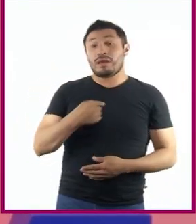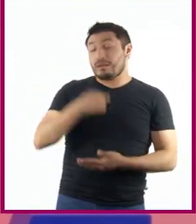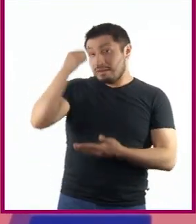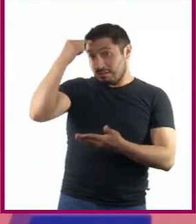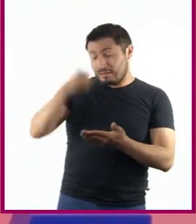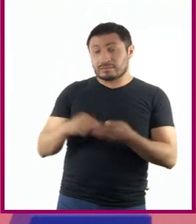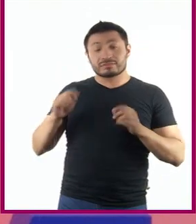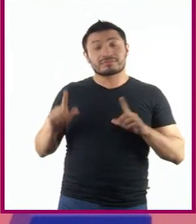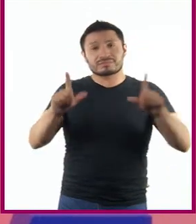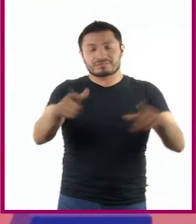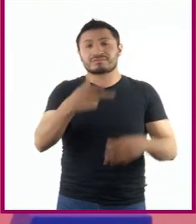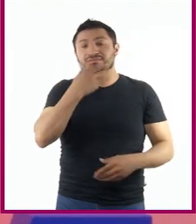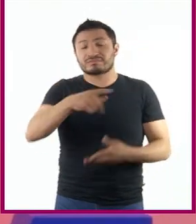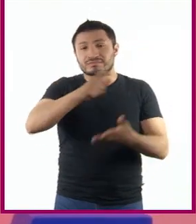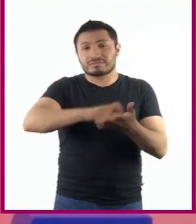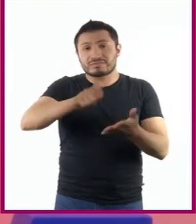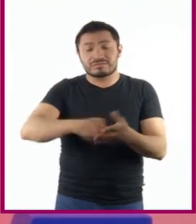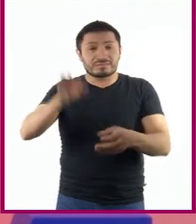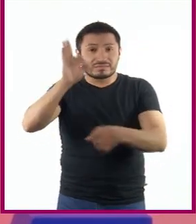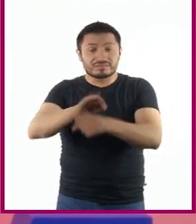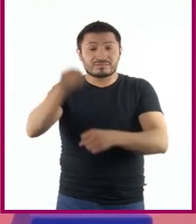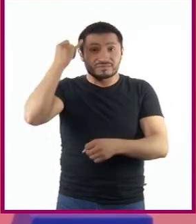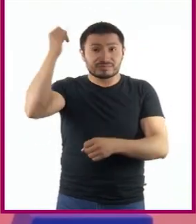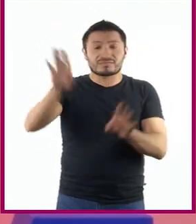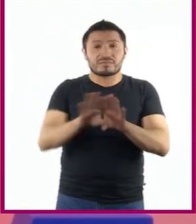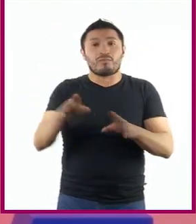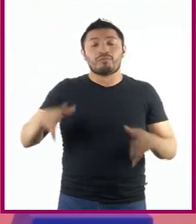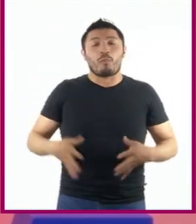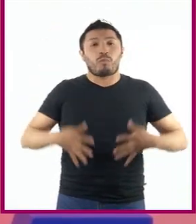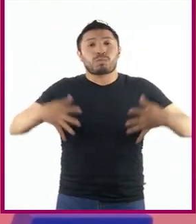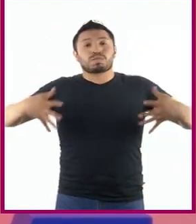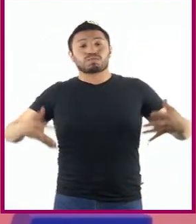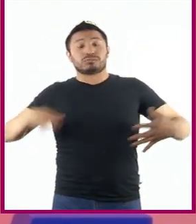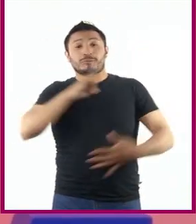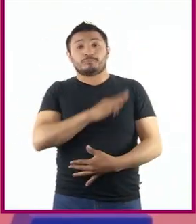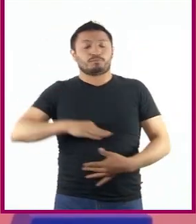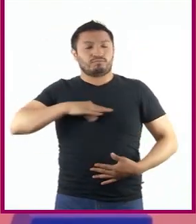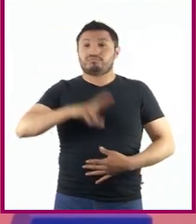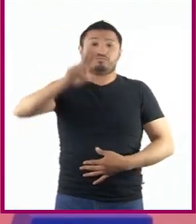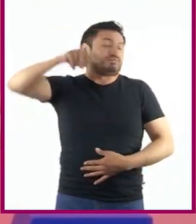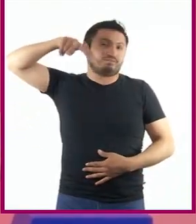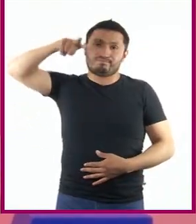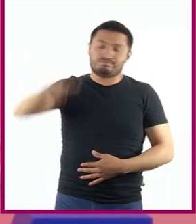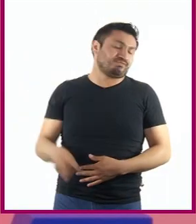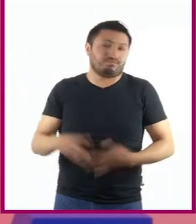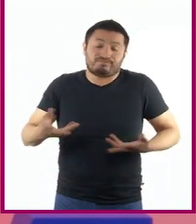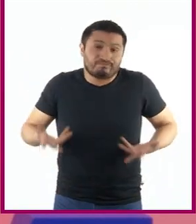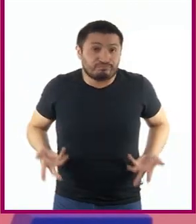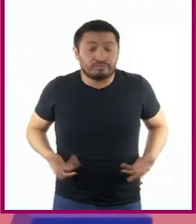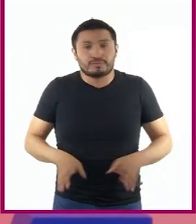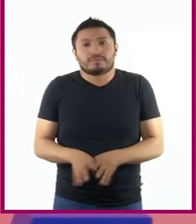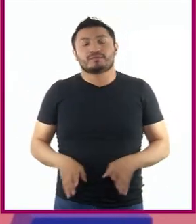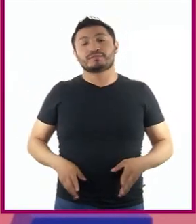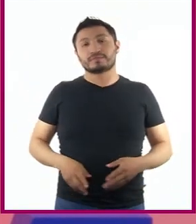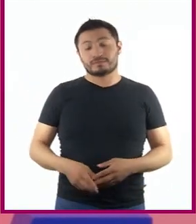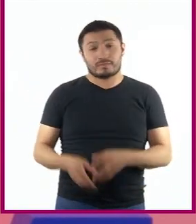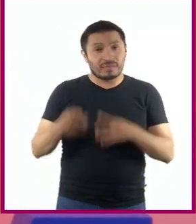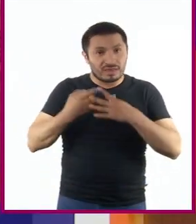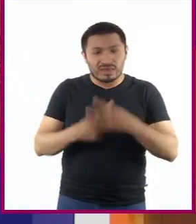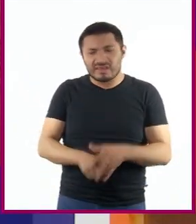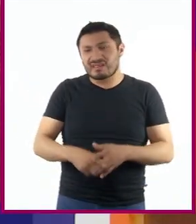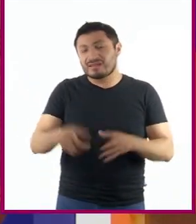este fragmento el autor defiende la idea de que la imagen del gordito feliz está muy alejada de la realidad. De hecho, al comienzo